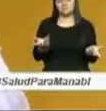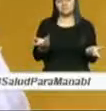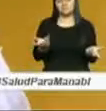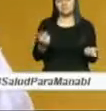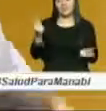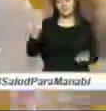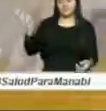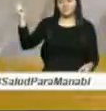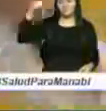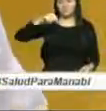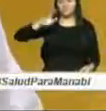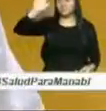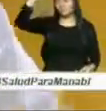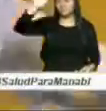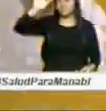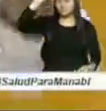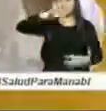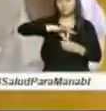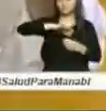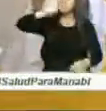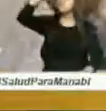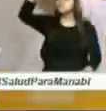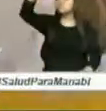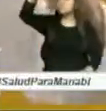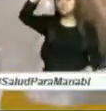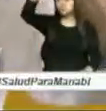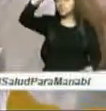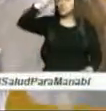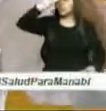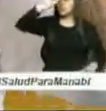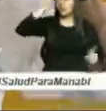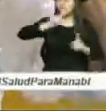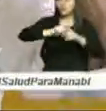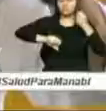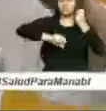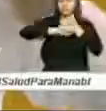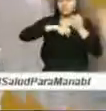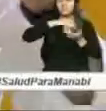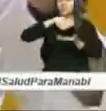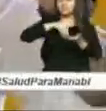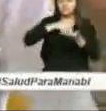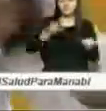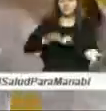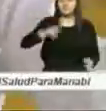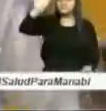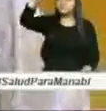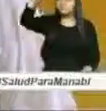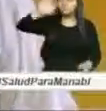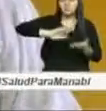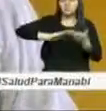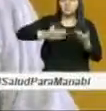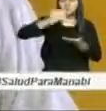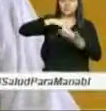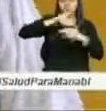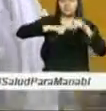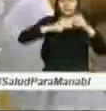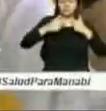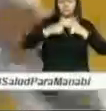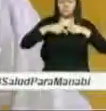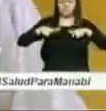voto. Alcen la mano y recuérdenle, ustedes se opusieron a la ley de solidaridad, se opusieron a la reconstrucción de mi